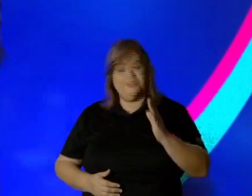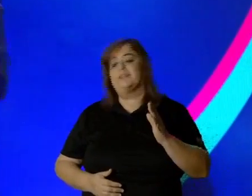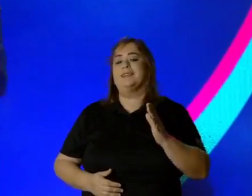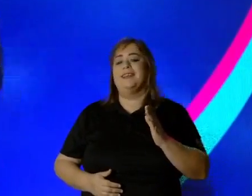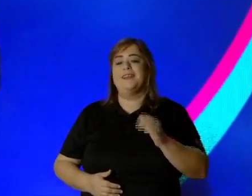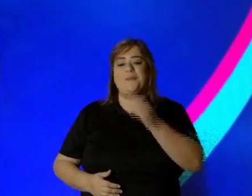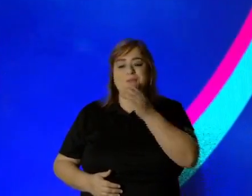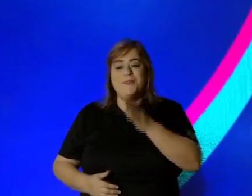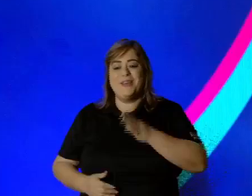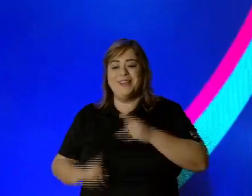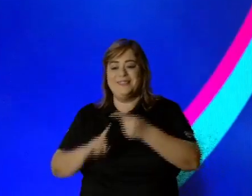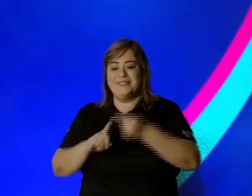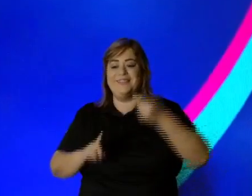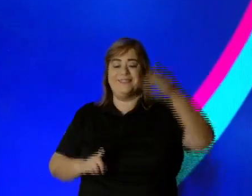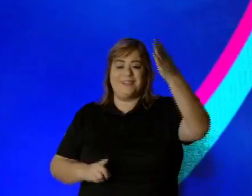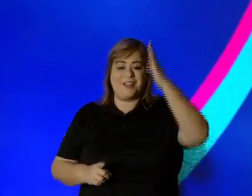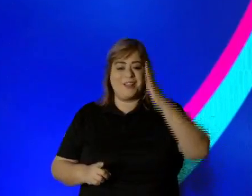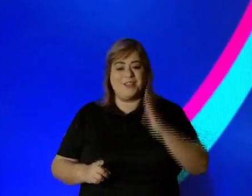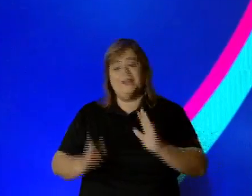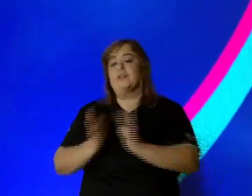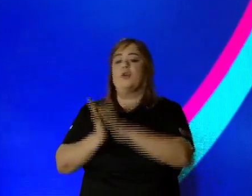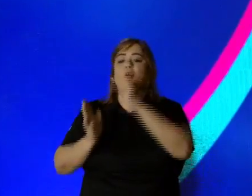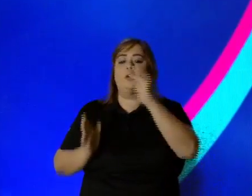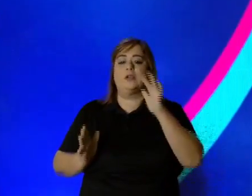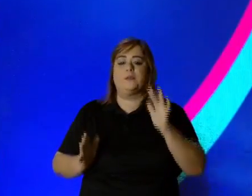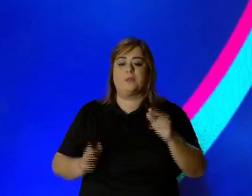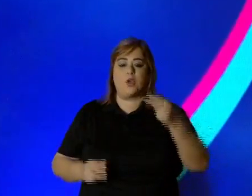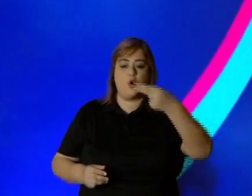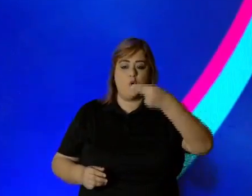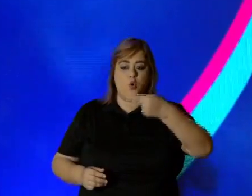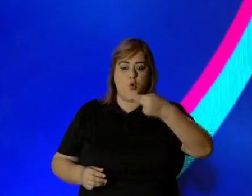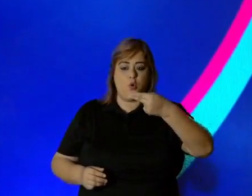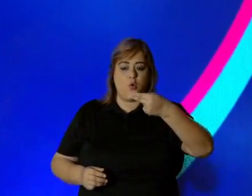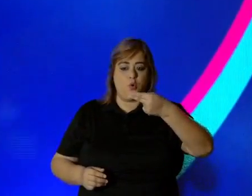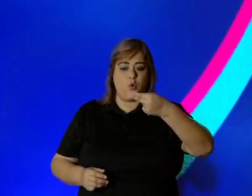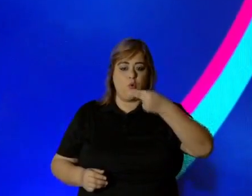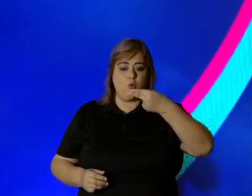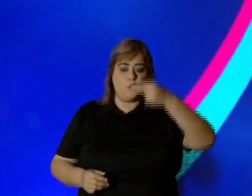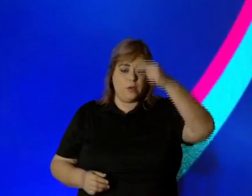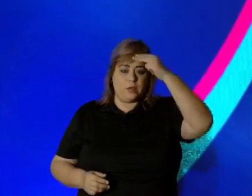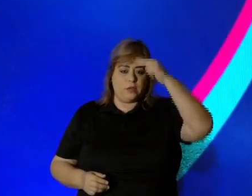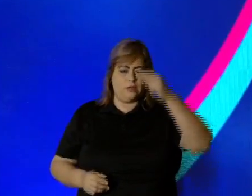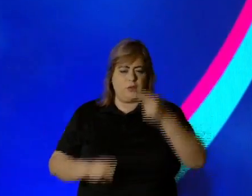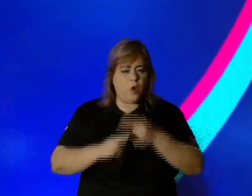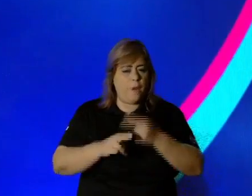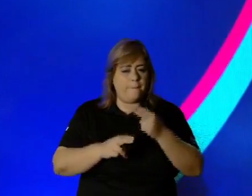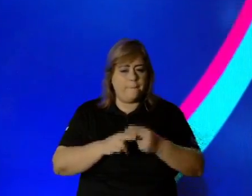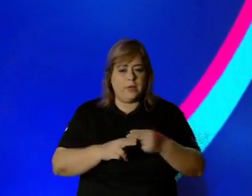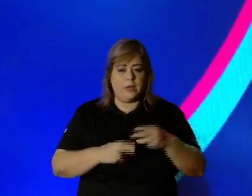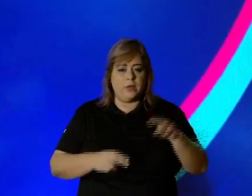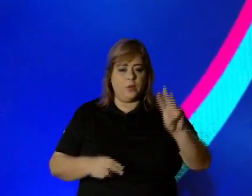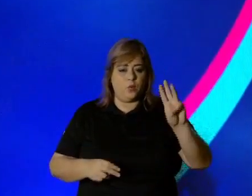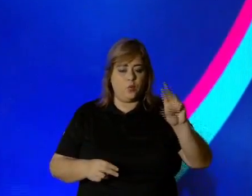Dios. Y tenemos una en Humacao, que creo que salió, que es Wandy, algo así.